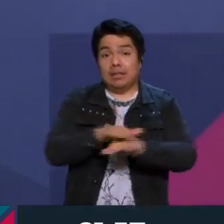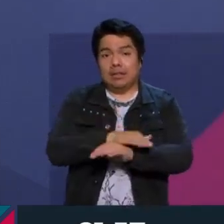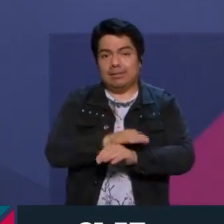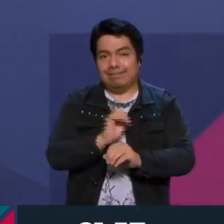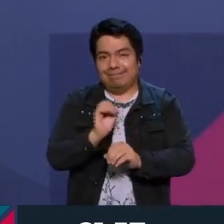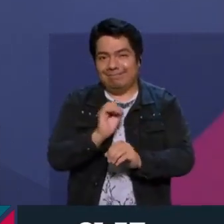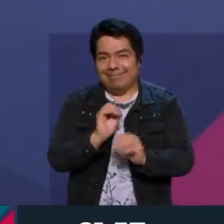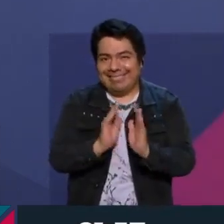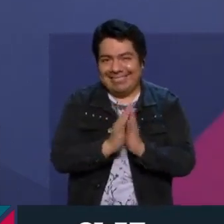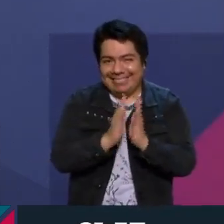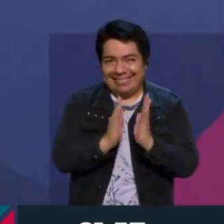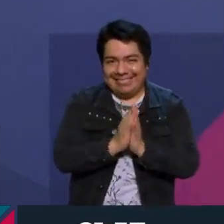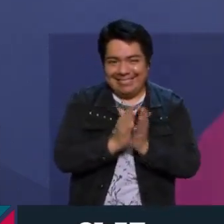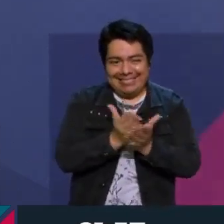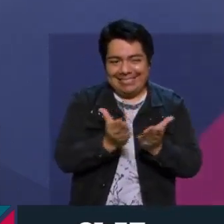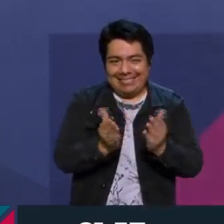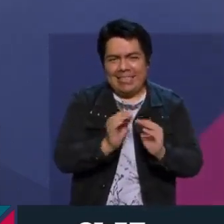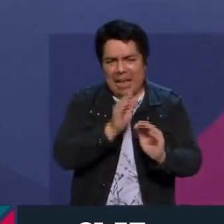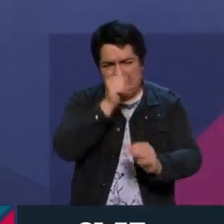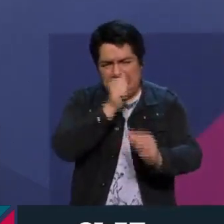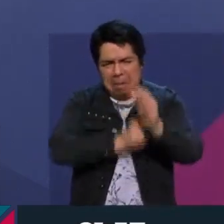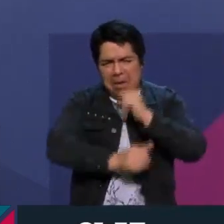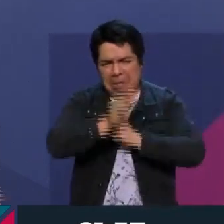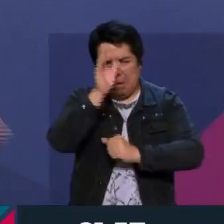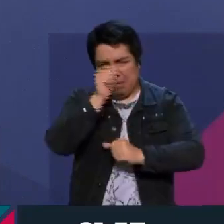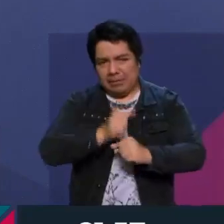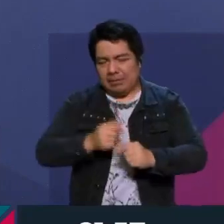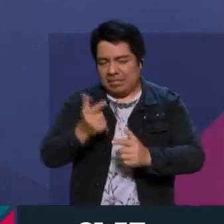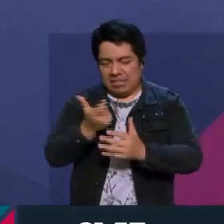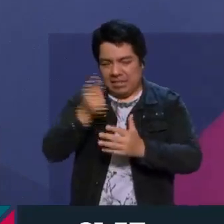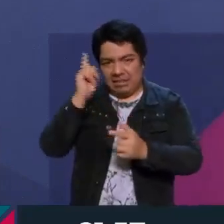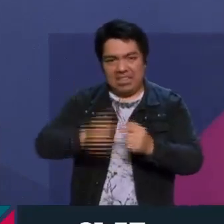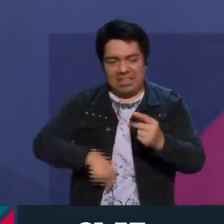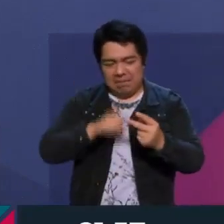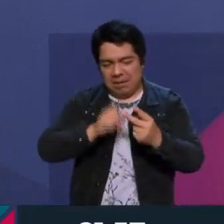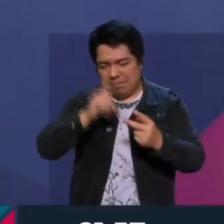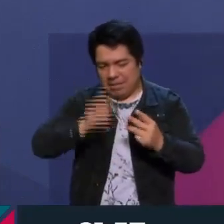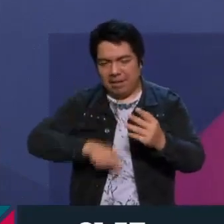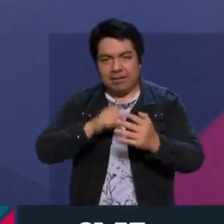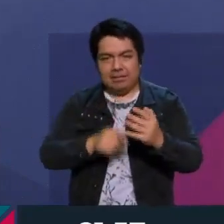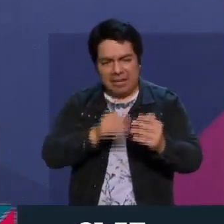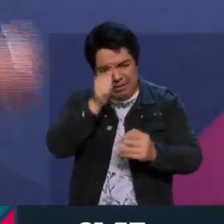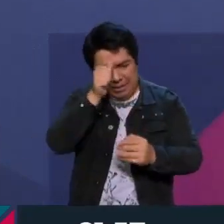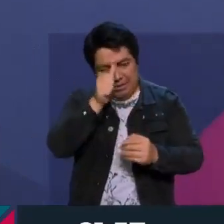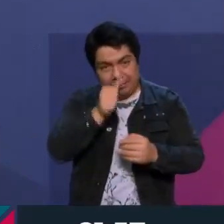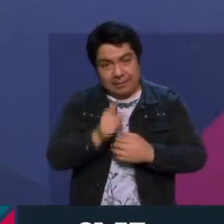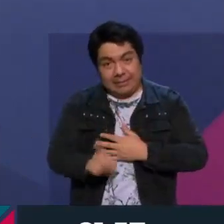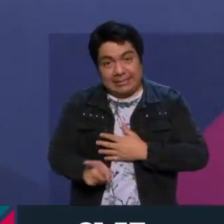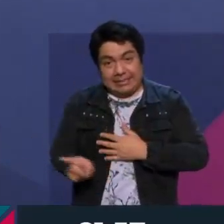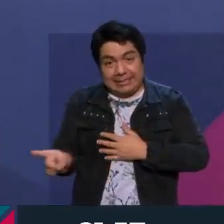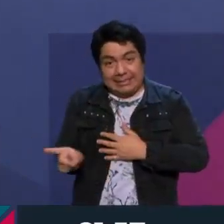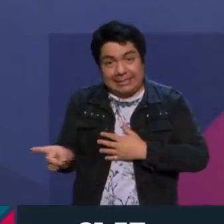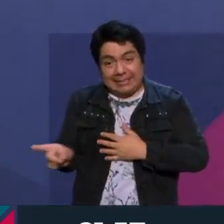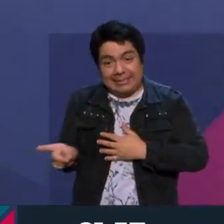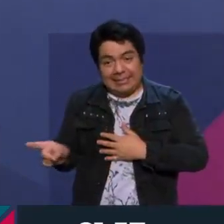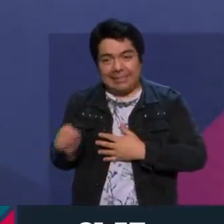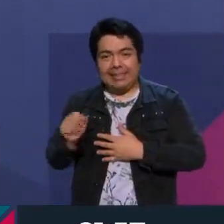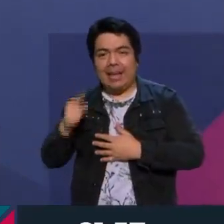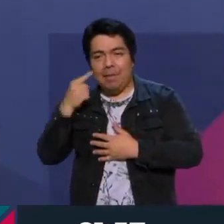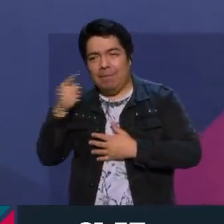de los ciudadanos, porque vamos a estar totalmente de acuerdo de quítenle dinero, bajen de al número, todo. Va a venir de los mismos